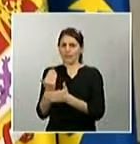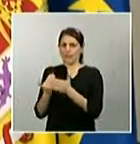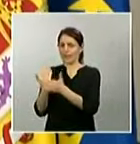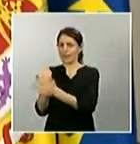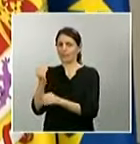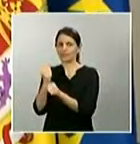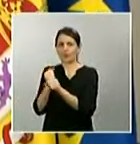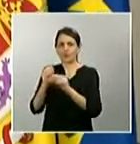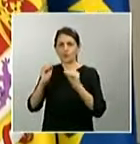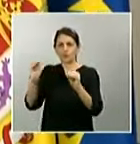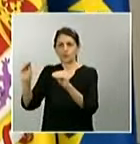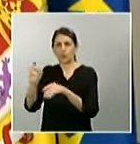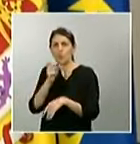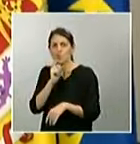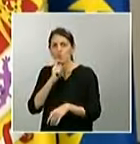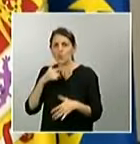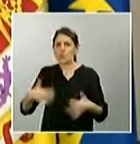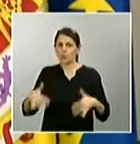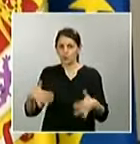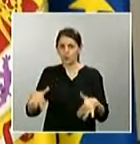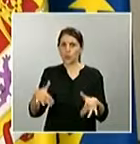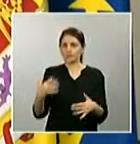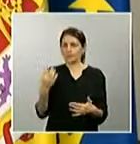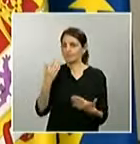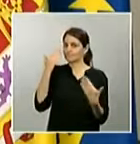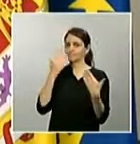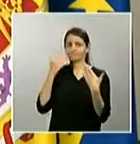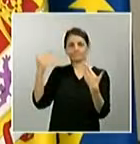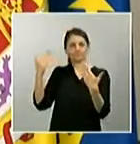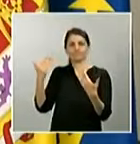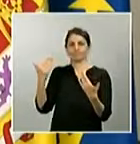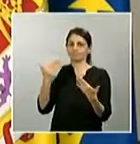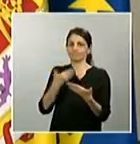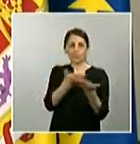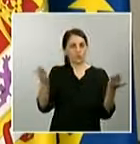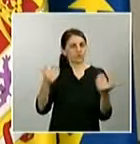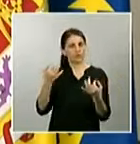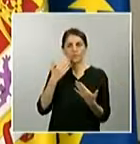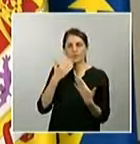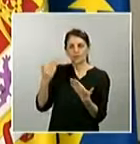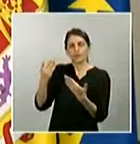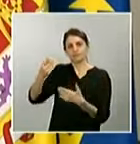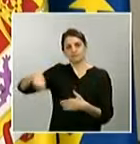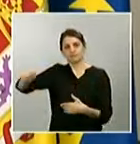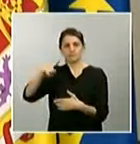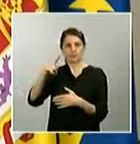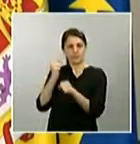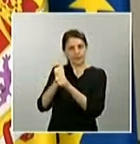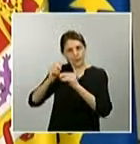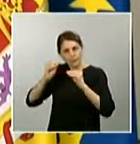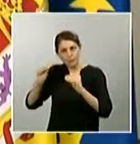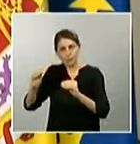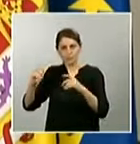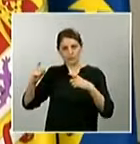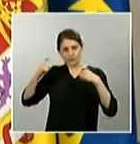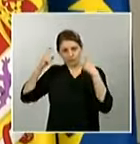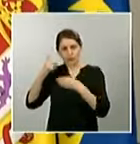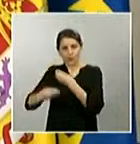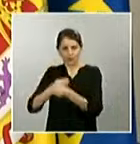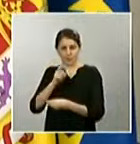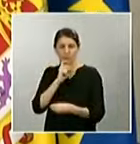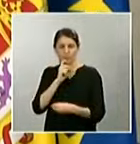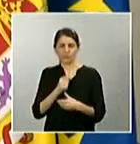yo creo que todos debemos tener un agradecimiento por ellos y por el esfuerzo que están haciendo en estas condiciones la segunda